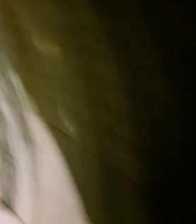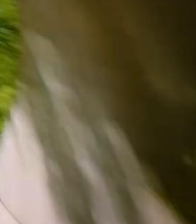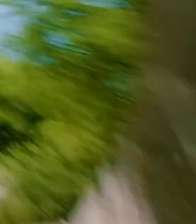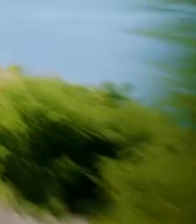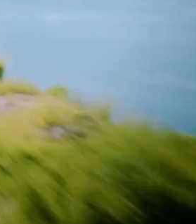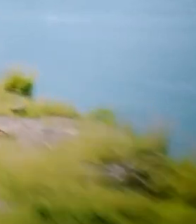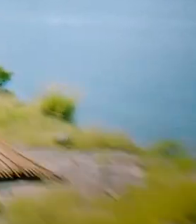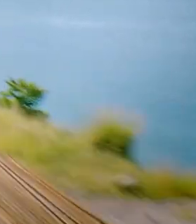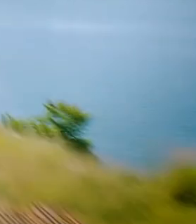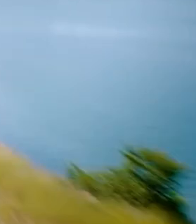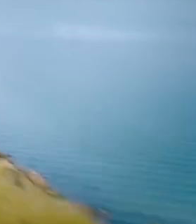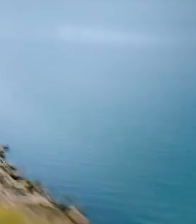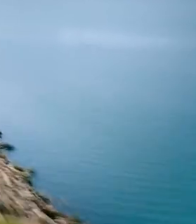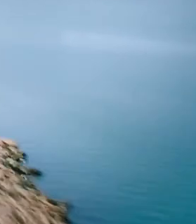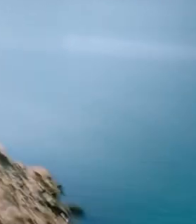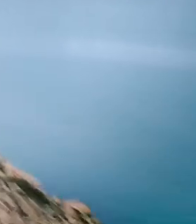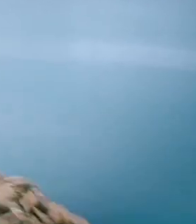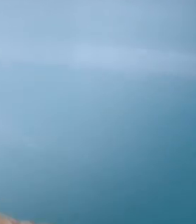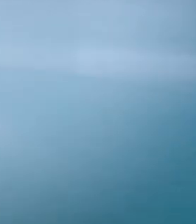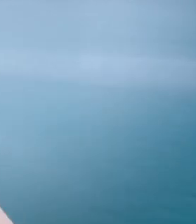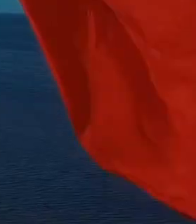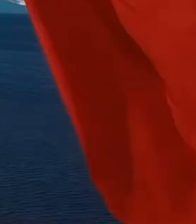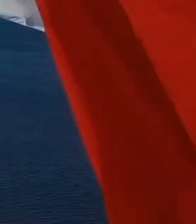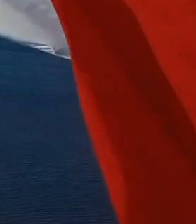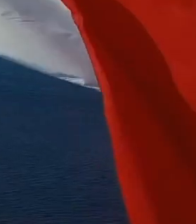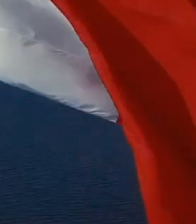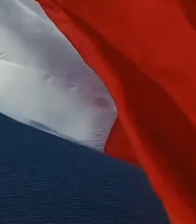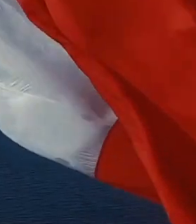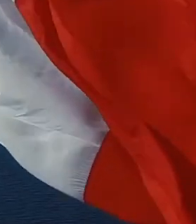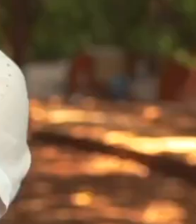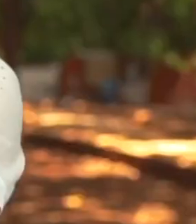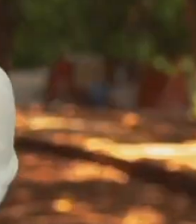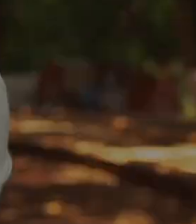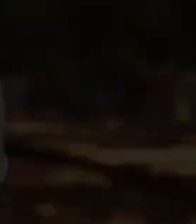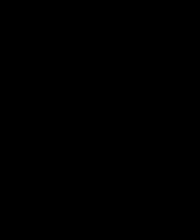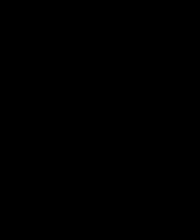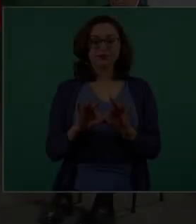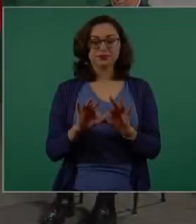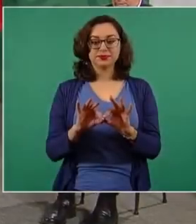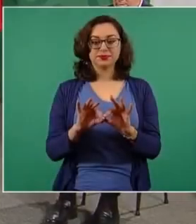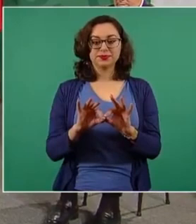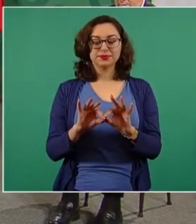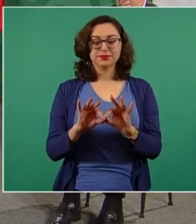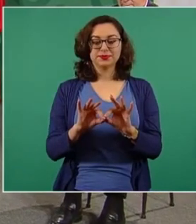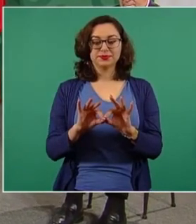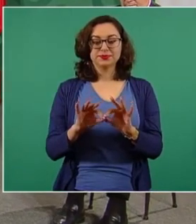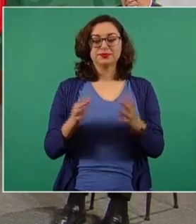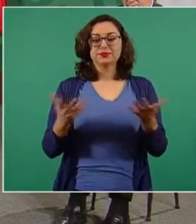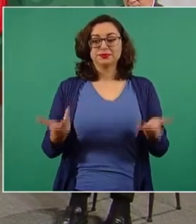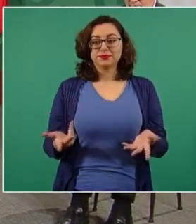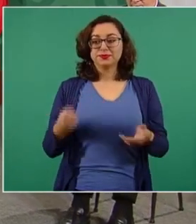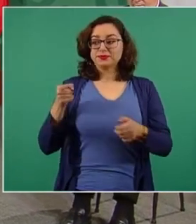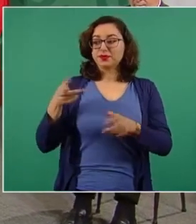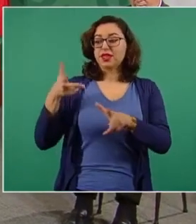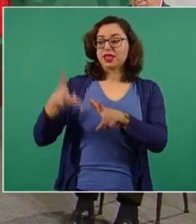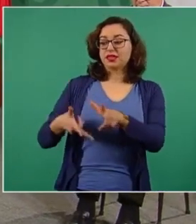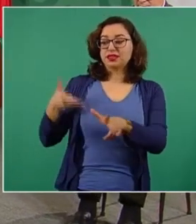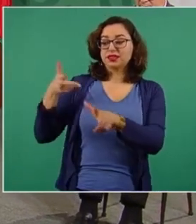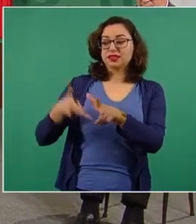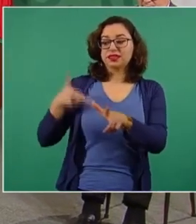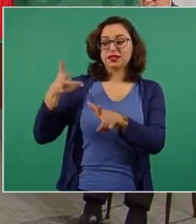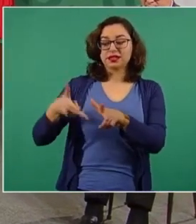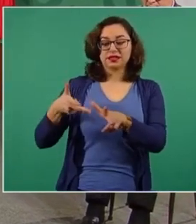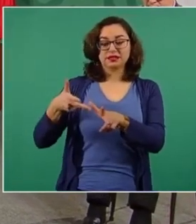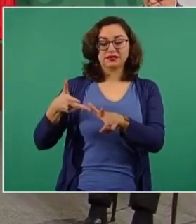de prensa desde Palacio Nacional, acompañado de directivos y diplomáticos. Los trenes se van a